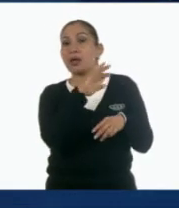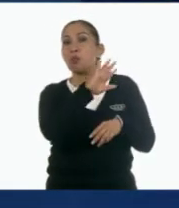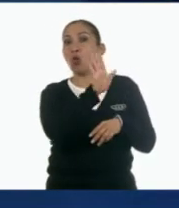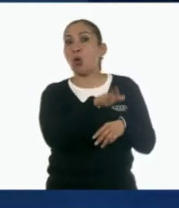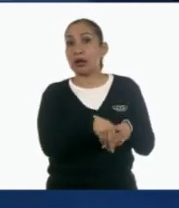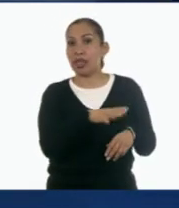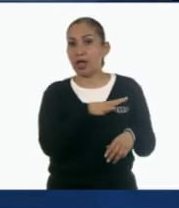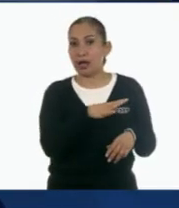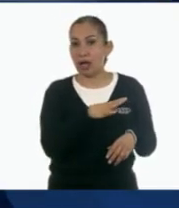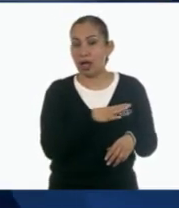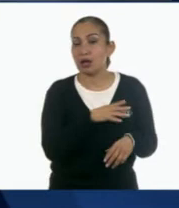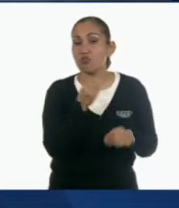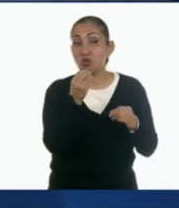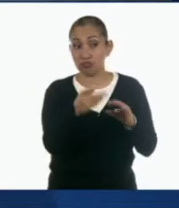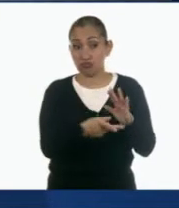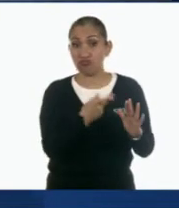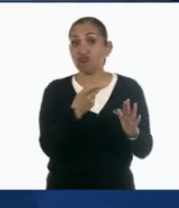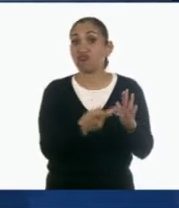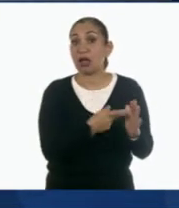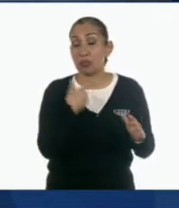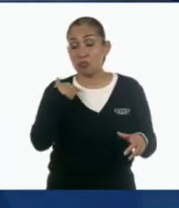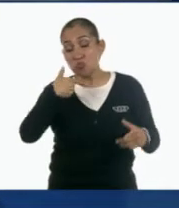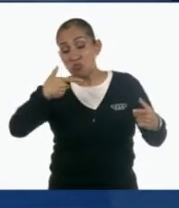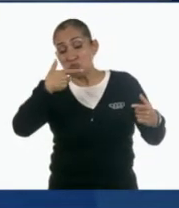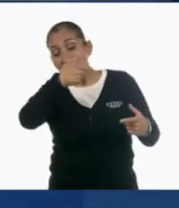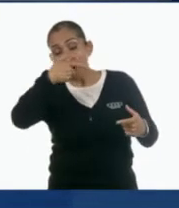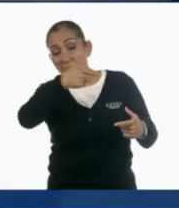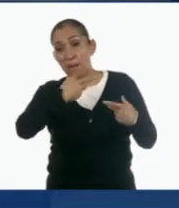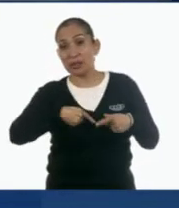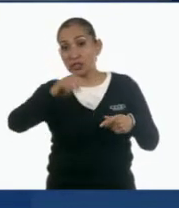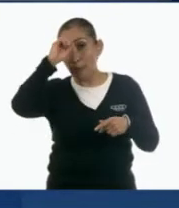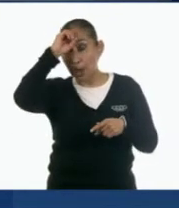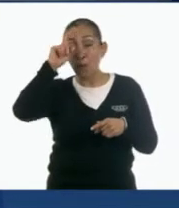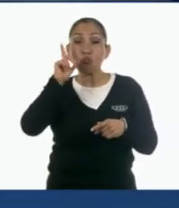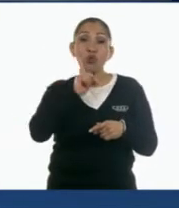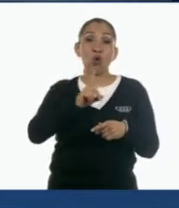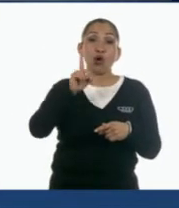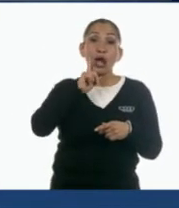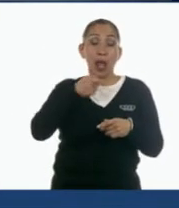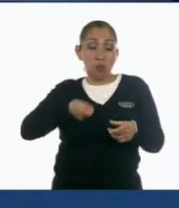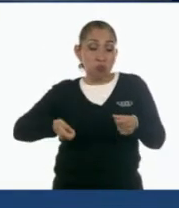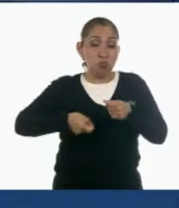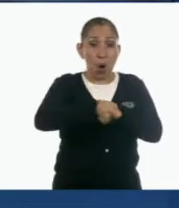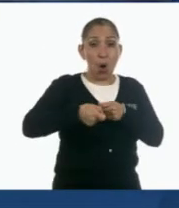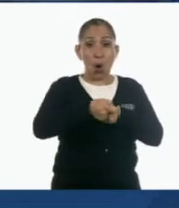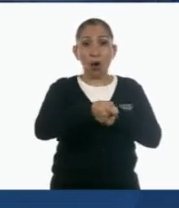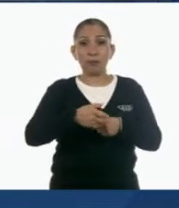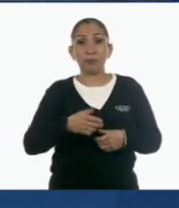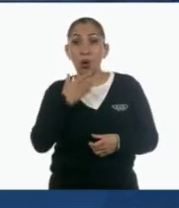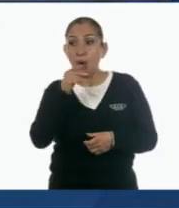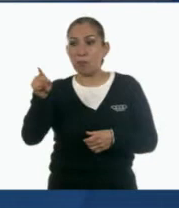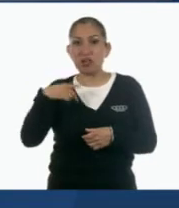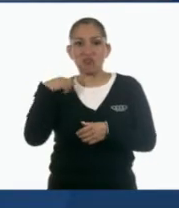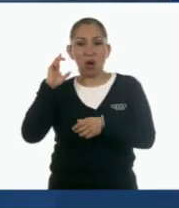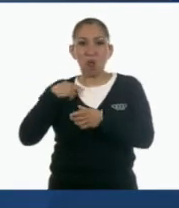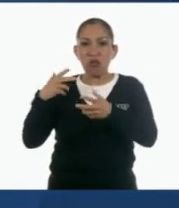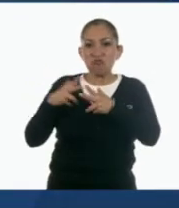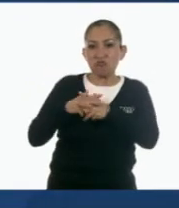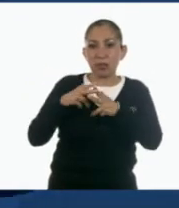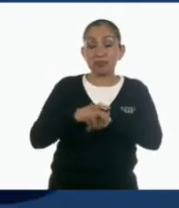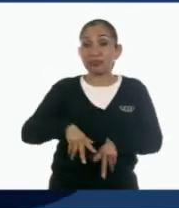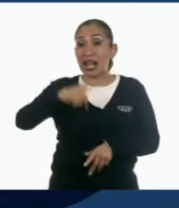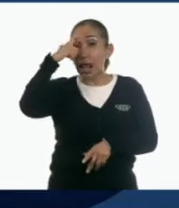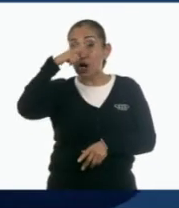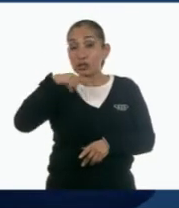muerte. Con bastante frecuencia se mataban los mineros y las mujeres se apuñalaban por los hombres. En la noche